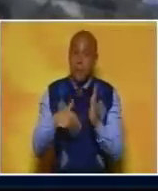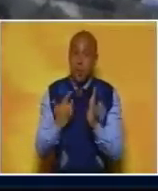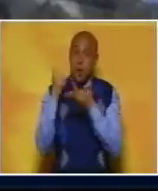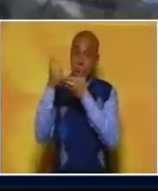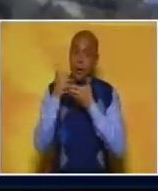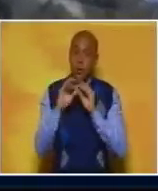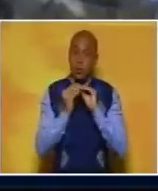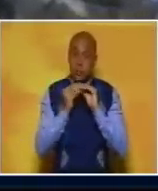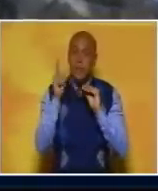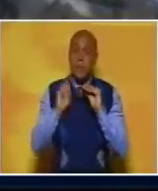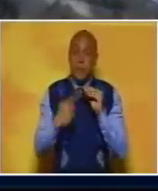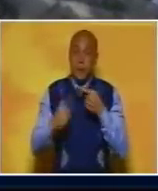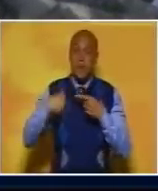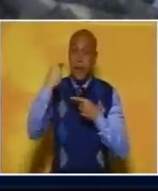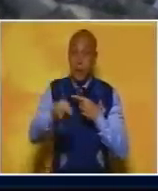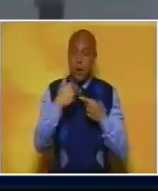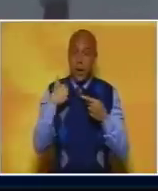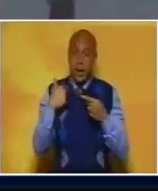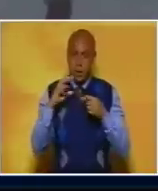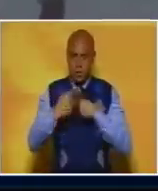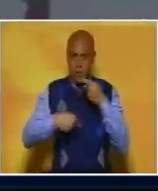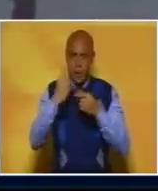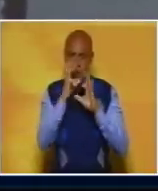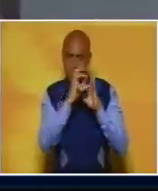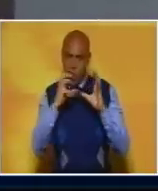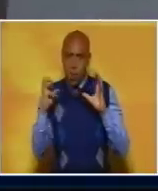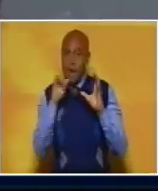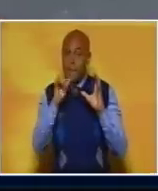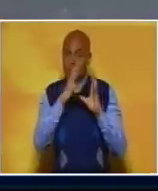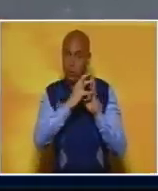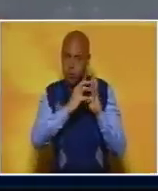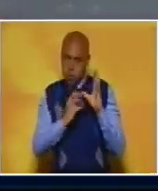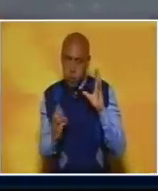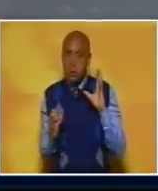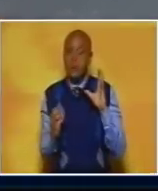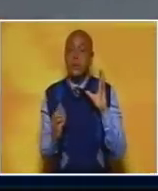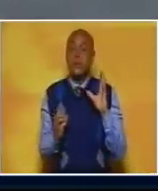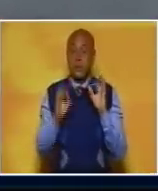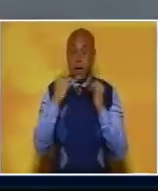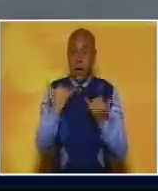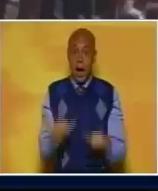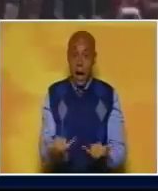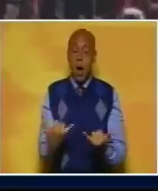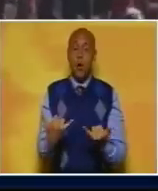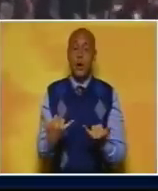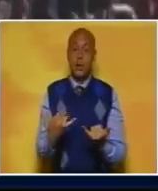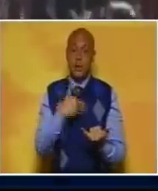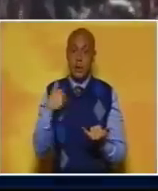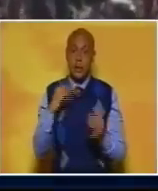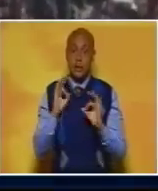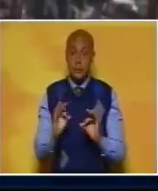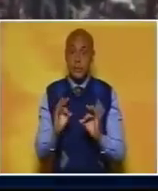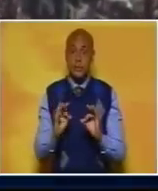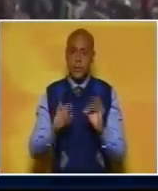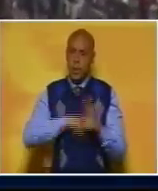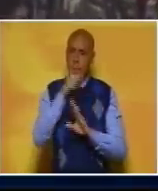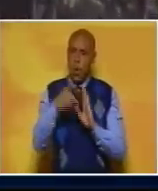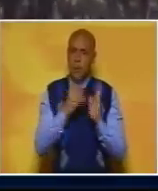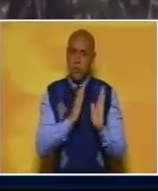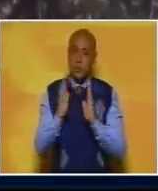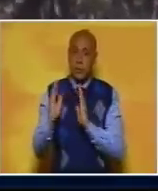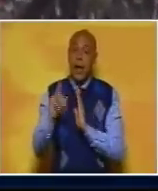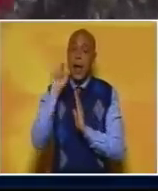el aparato para luego proceder a extraer sus datos. De esta forma, dio a entender que pretenden realizar todo el proceso en